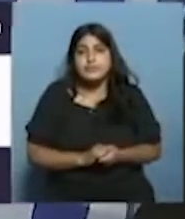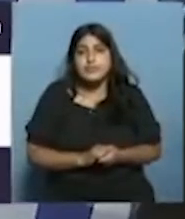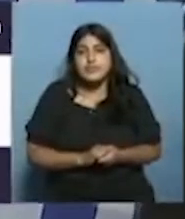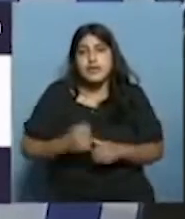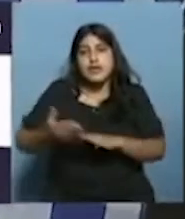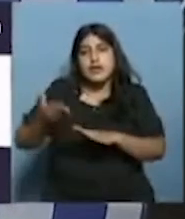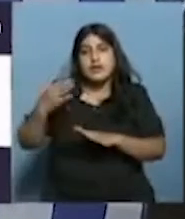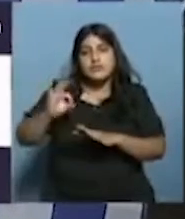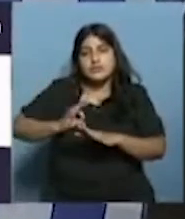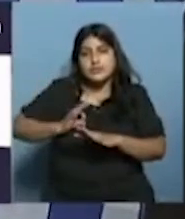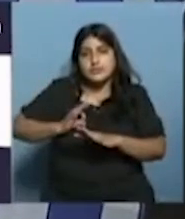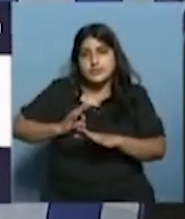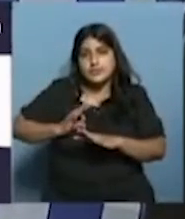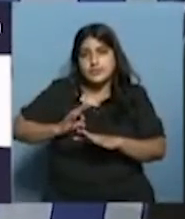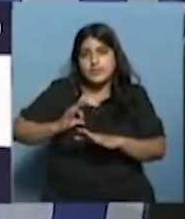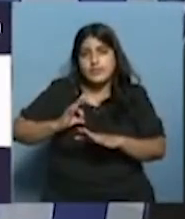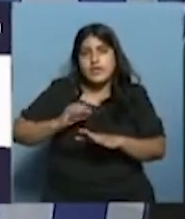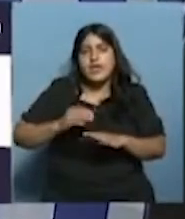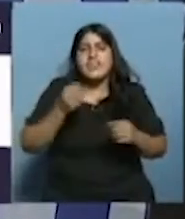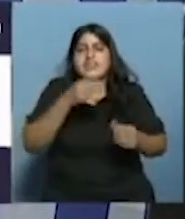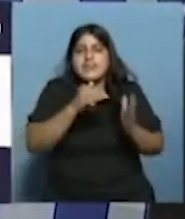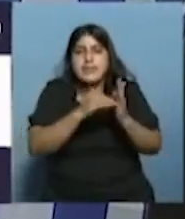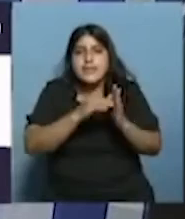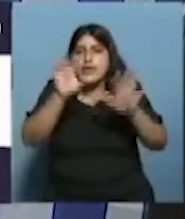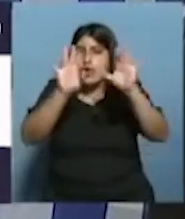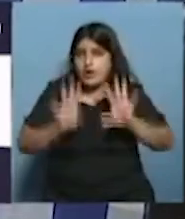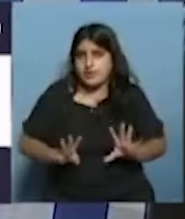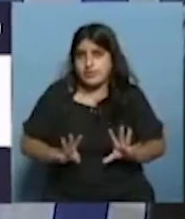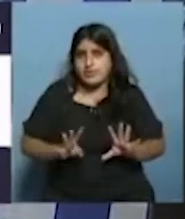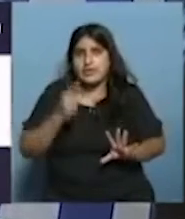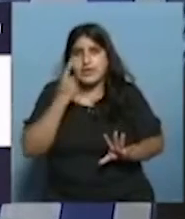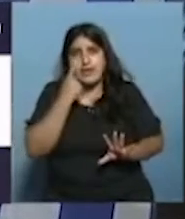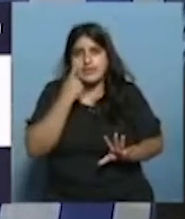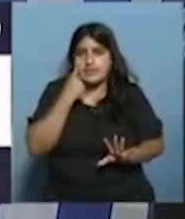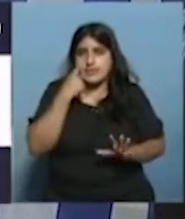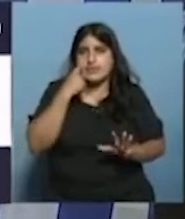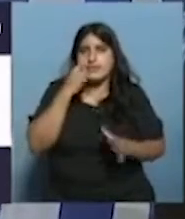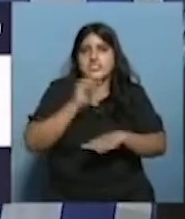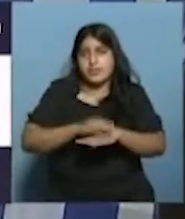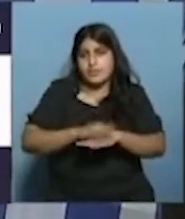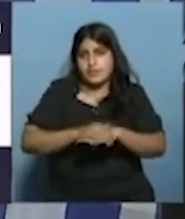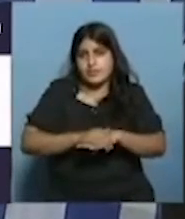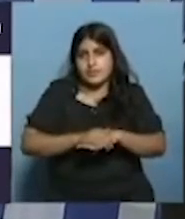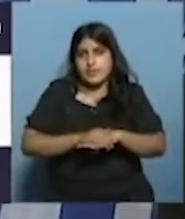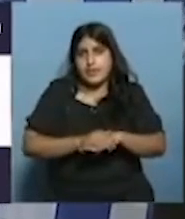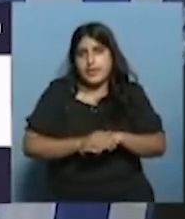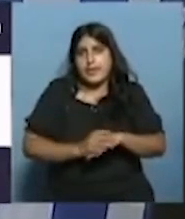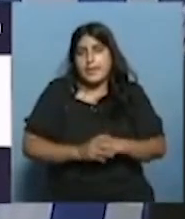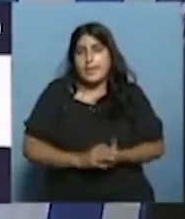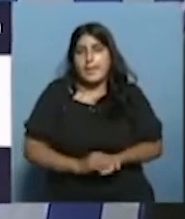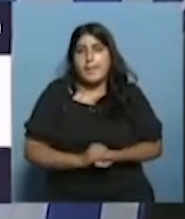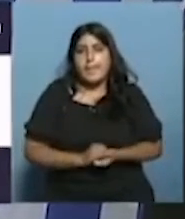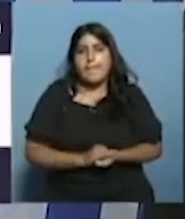está supeditado a la organización territorial de cada intendente, de cada comisionado. Ellos ya tienen un trazado